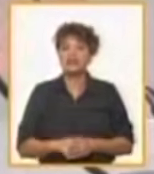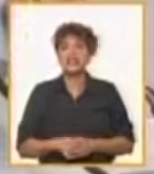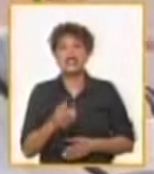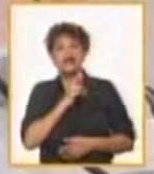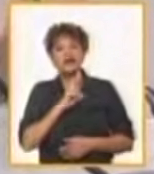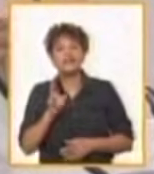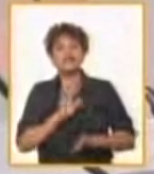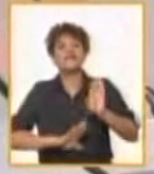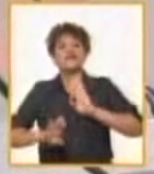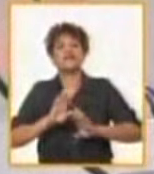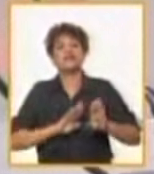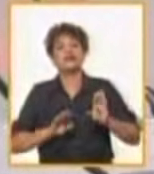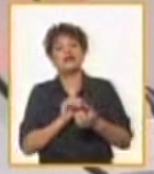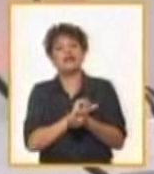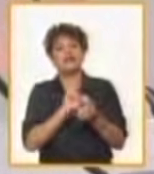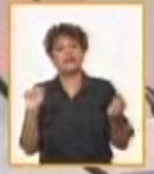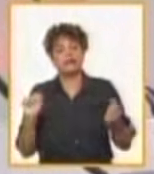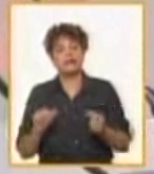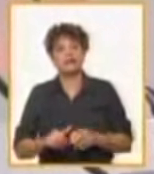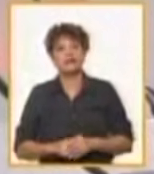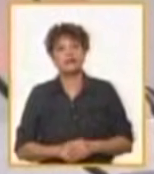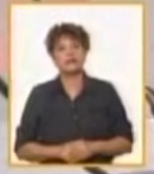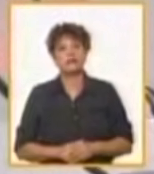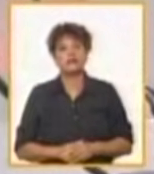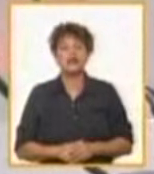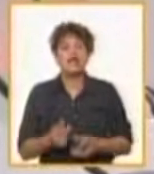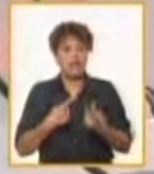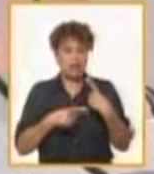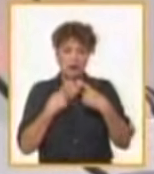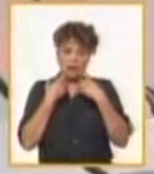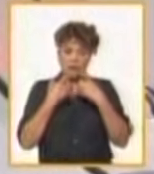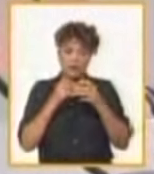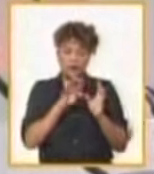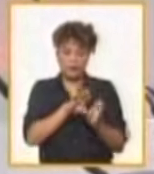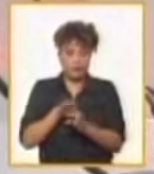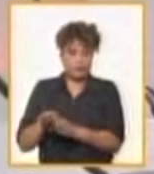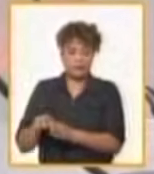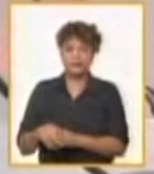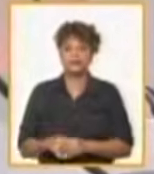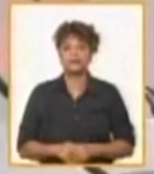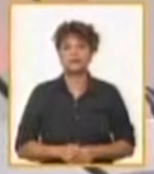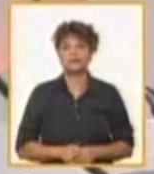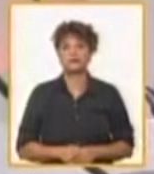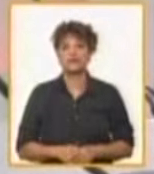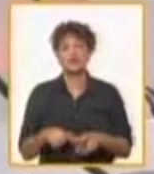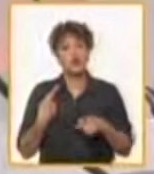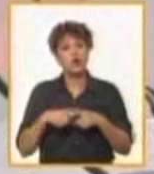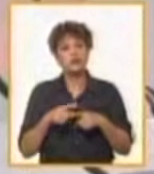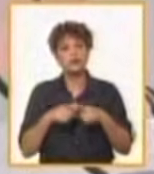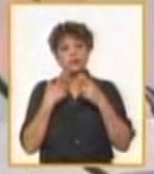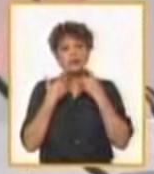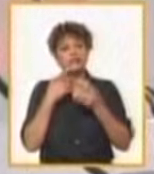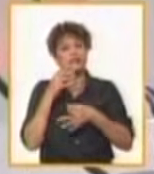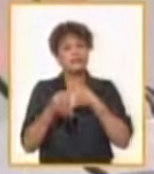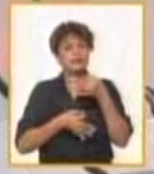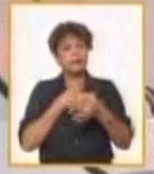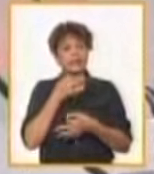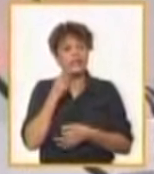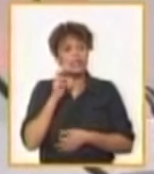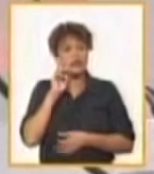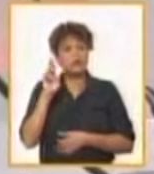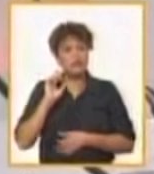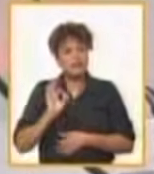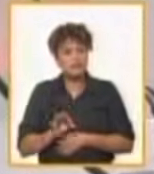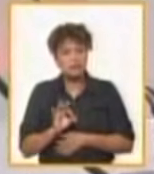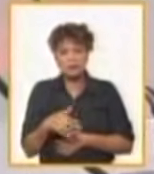la libertad absoluta de la forma. Yo creo que eso es muy importante. Lo otro que es meritorio y que yo creo que a lo que siempre hay que volver es en el